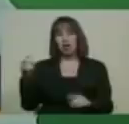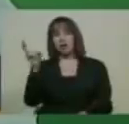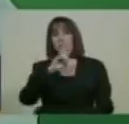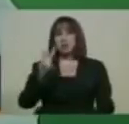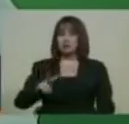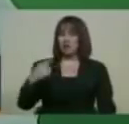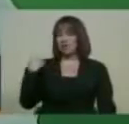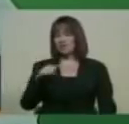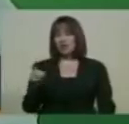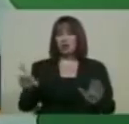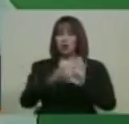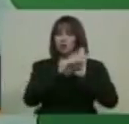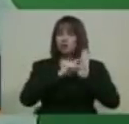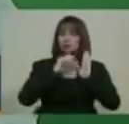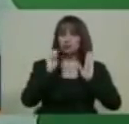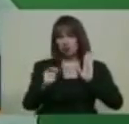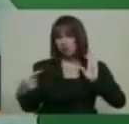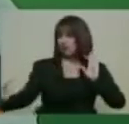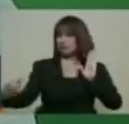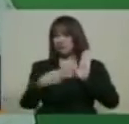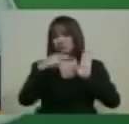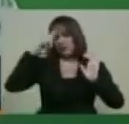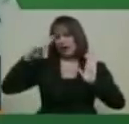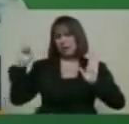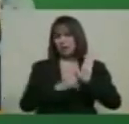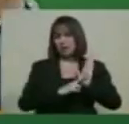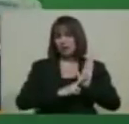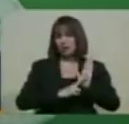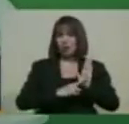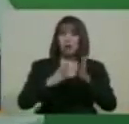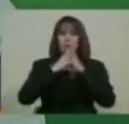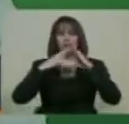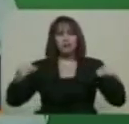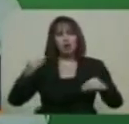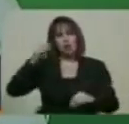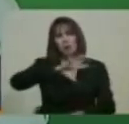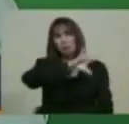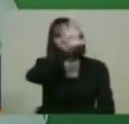una constitución y seguirá siendo respetada por los pueblos.